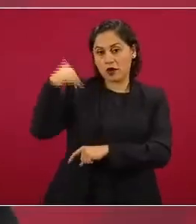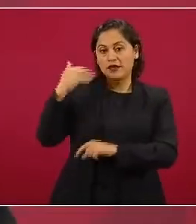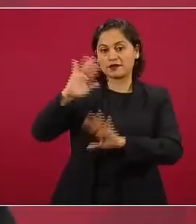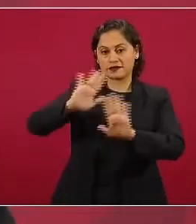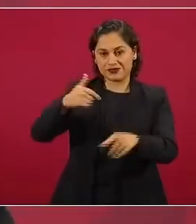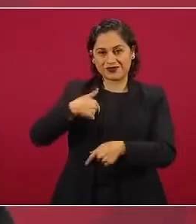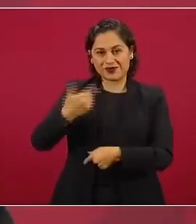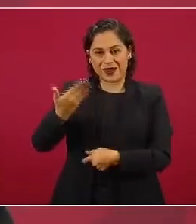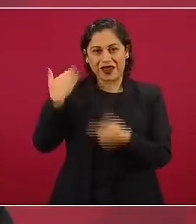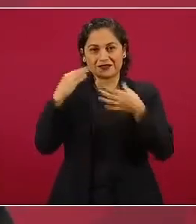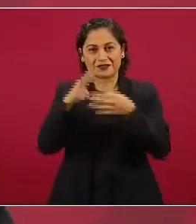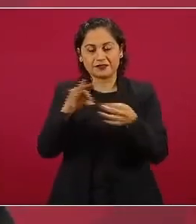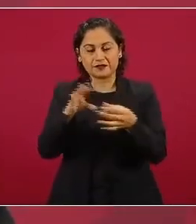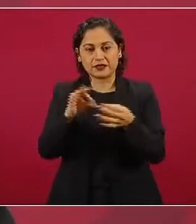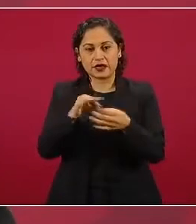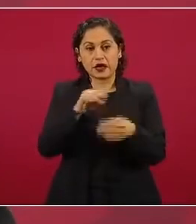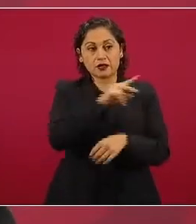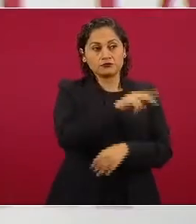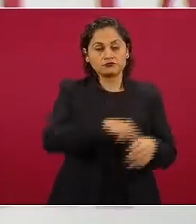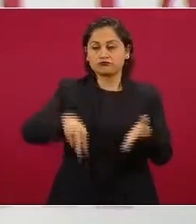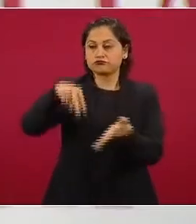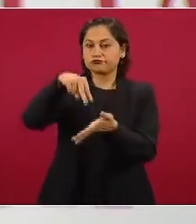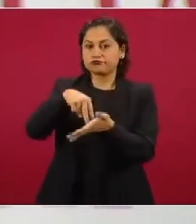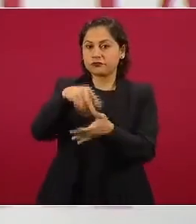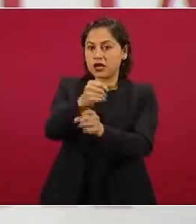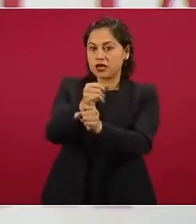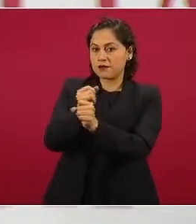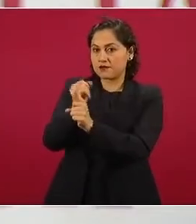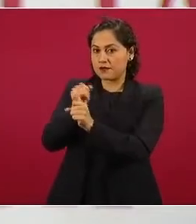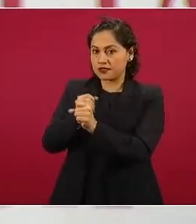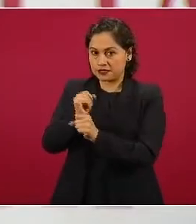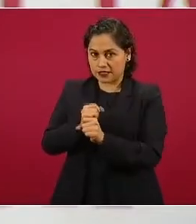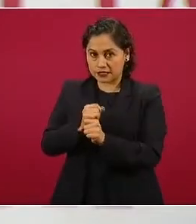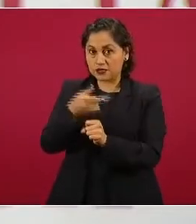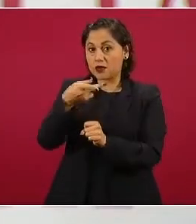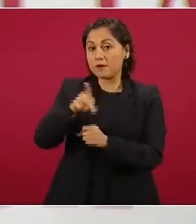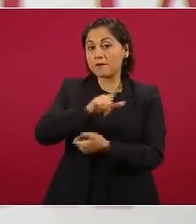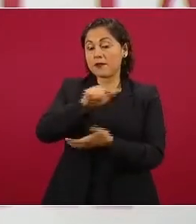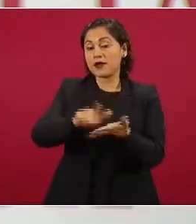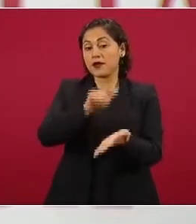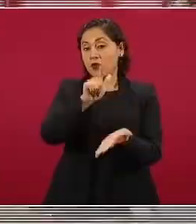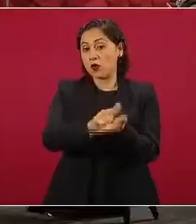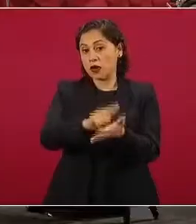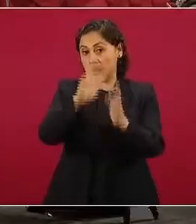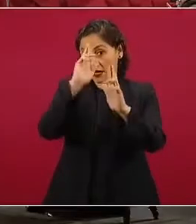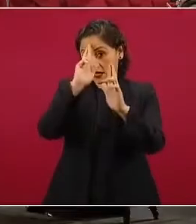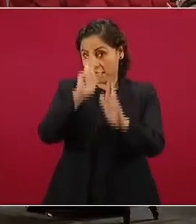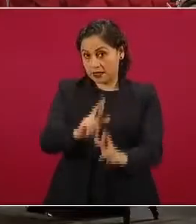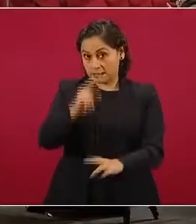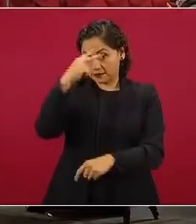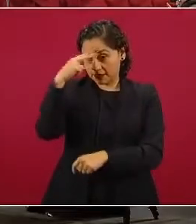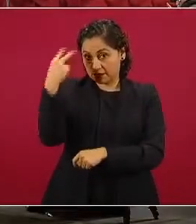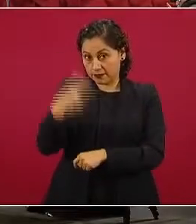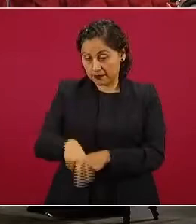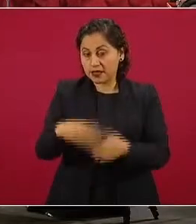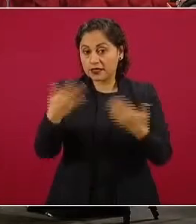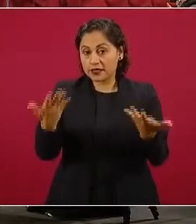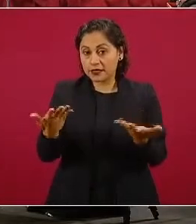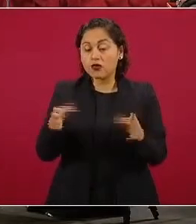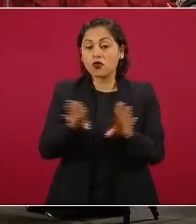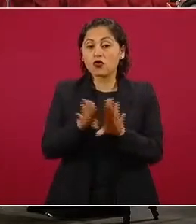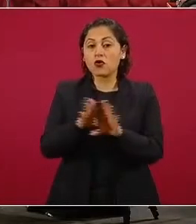labores de investigación, siempre y cuando respeten la legislación mexicana. No pueden sustituir a los